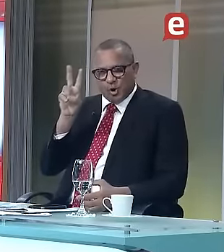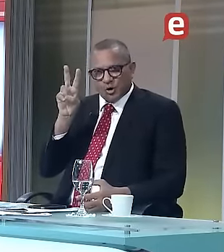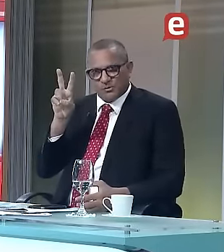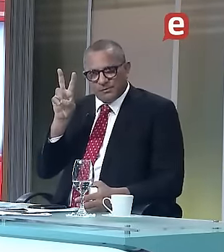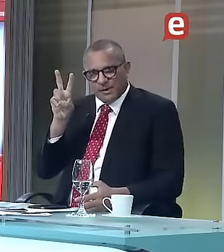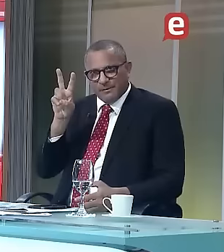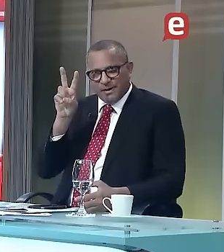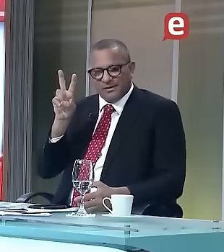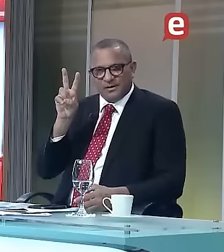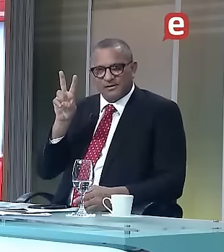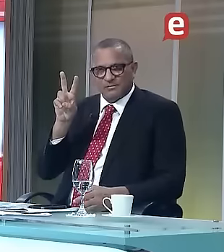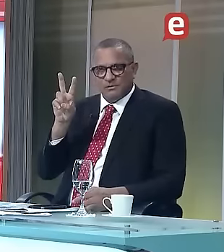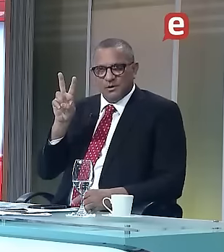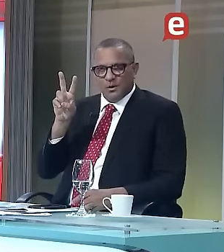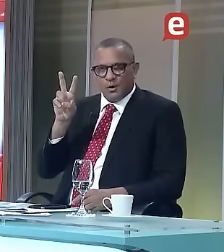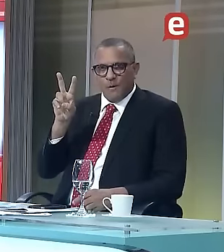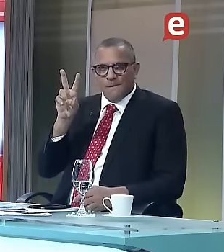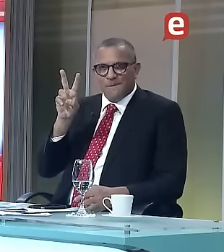dos PRMistas